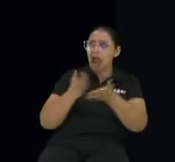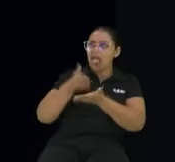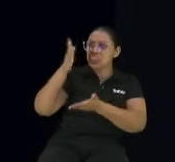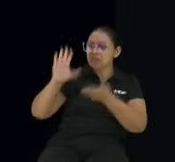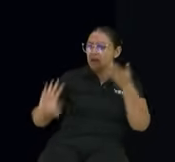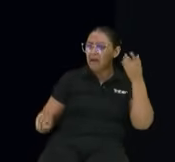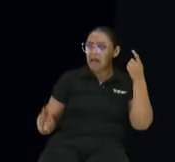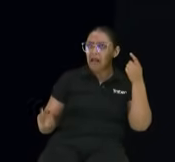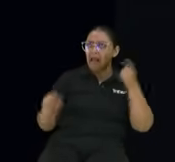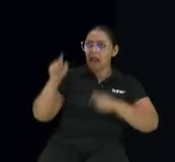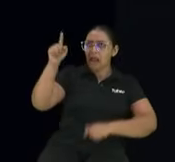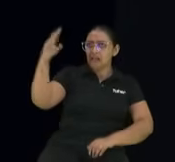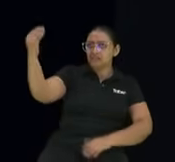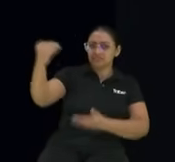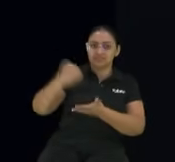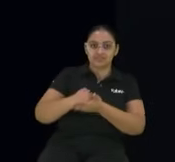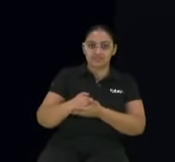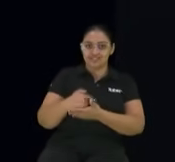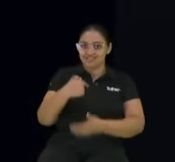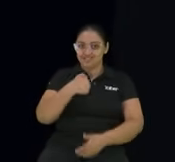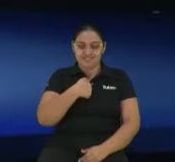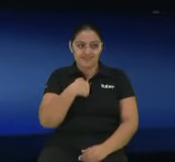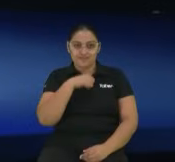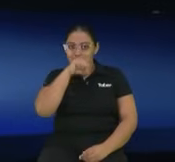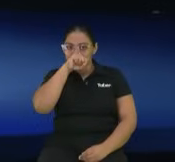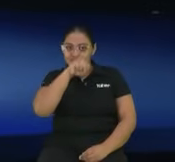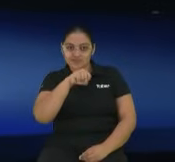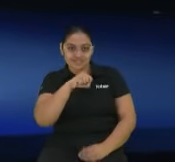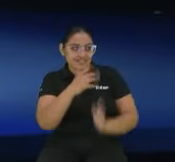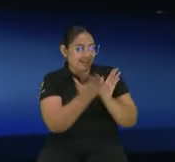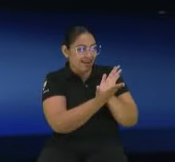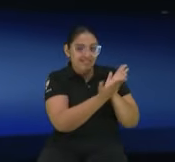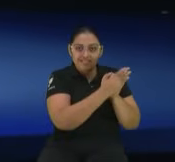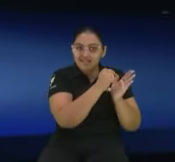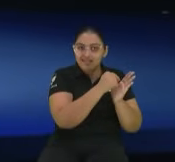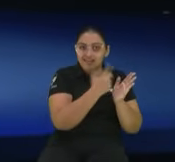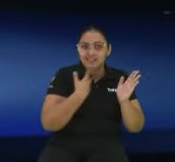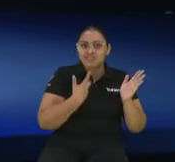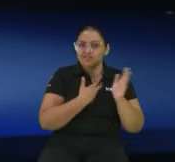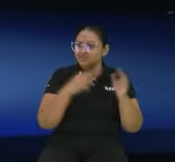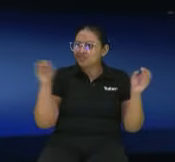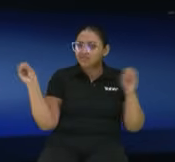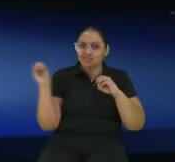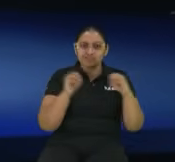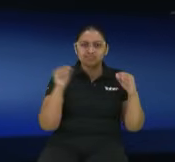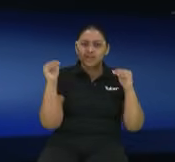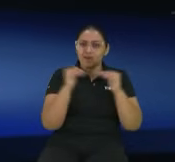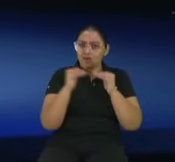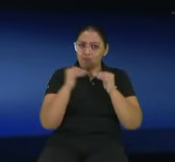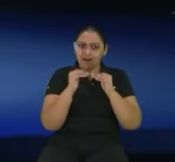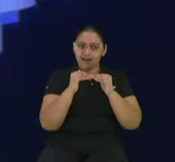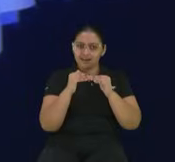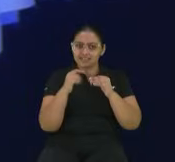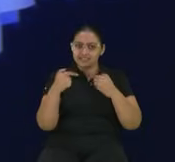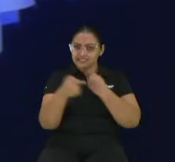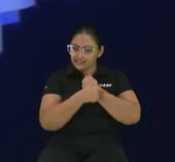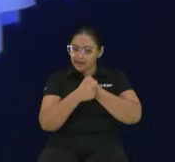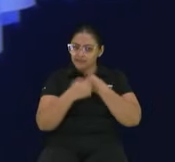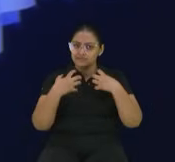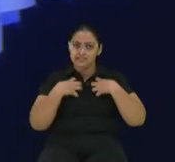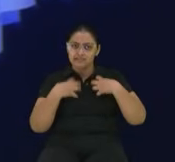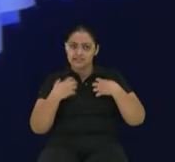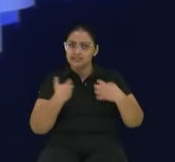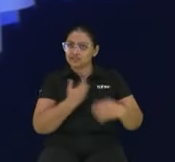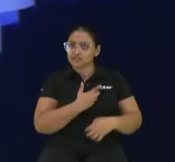yo amo amo esta porción de la escritura porque usted y yo vamos a estar en ese lugar en algún día en algún momento de la vida